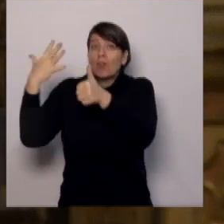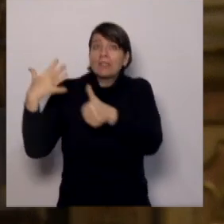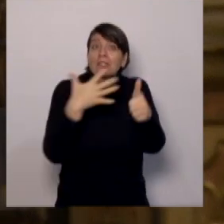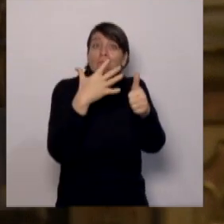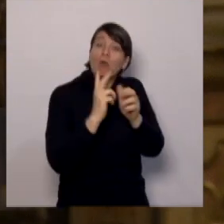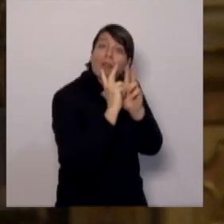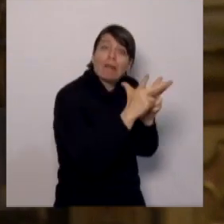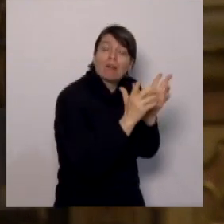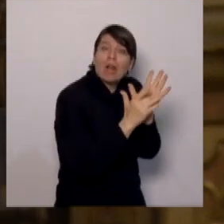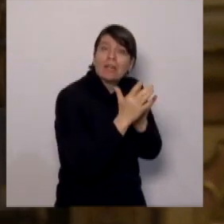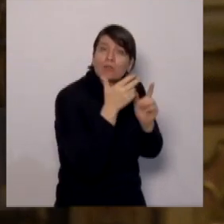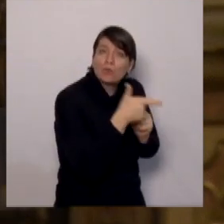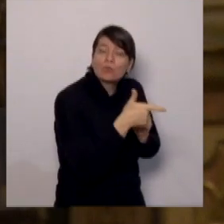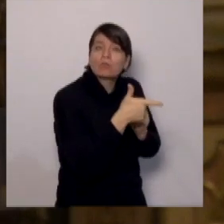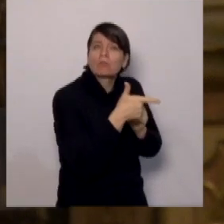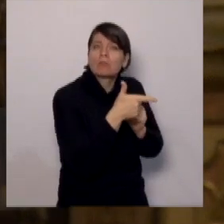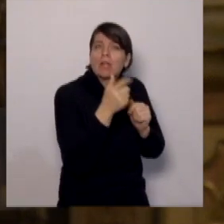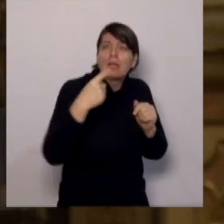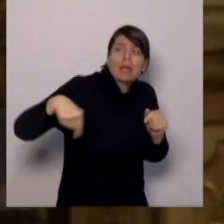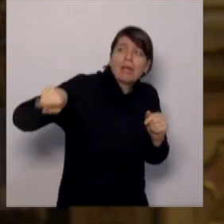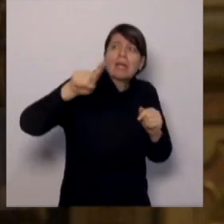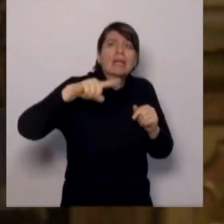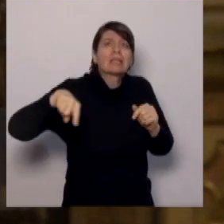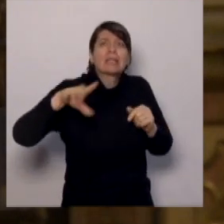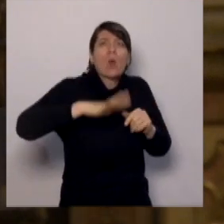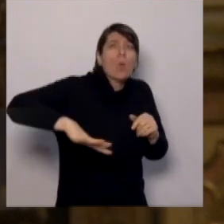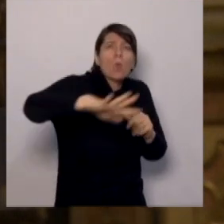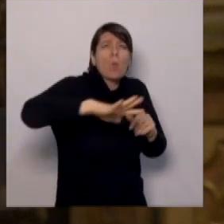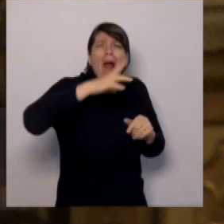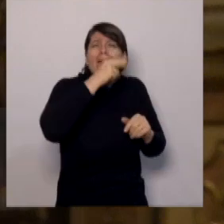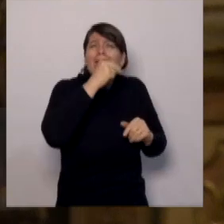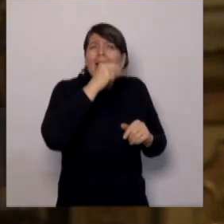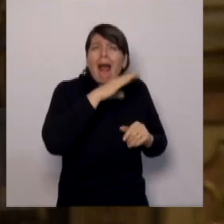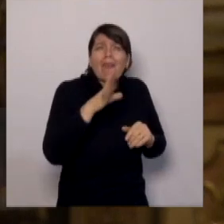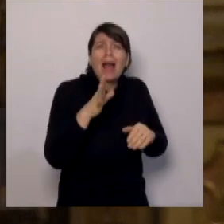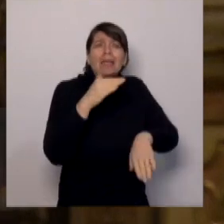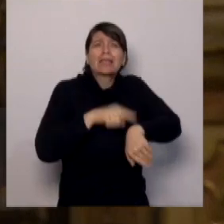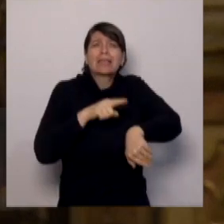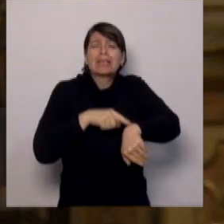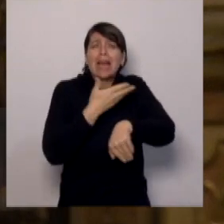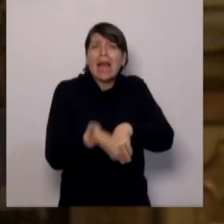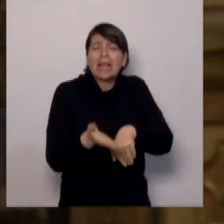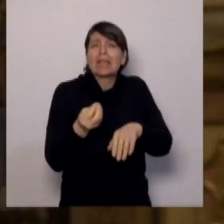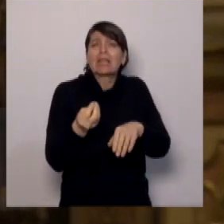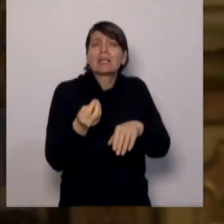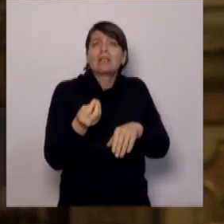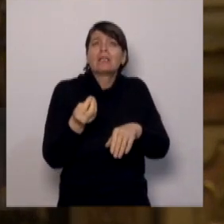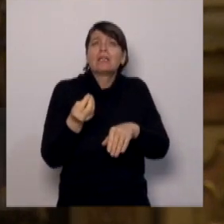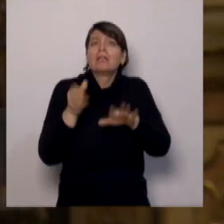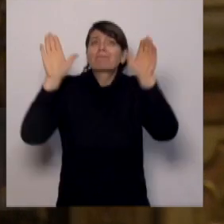los discípulos se acercaron y dijeron: «Este es un lugar desierto y ya se hace